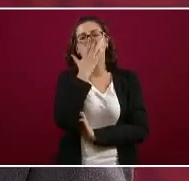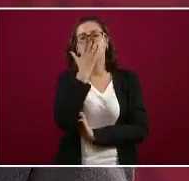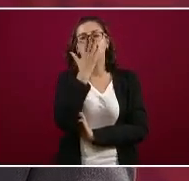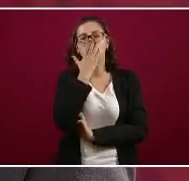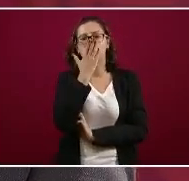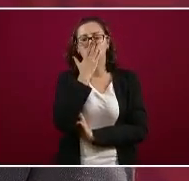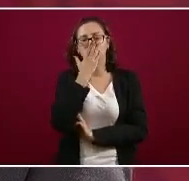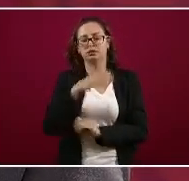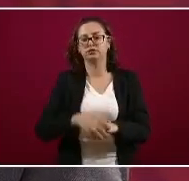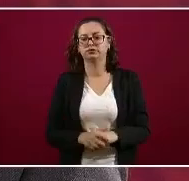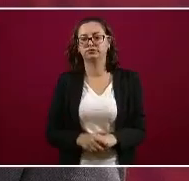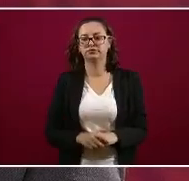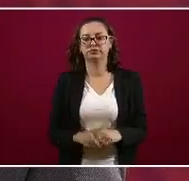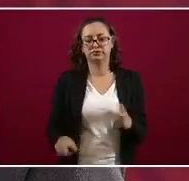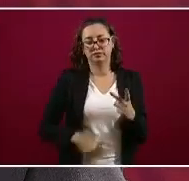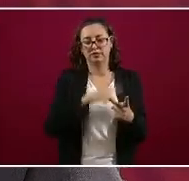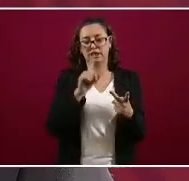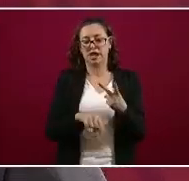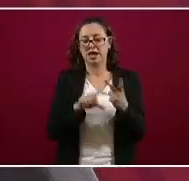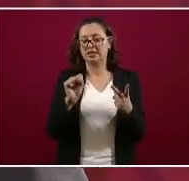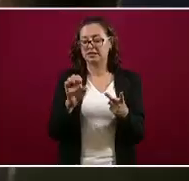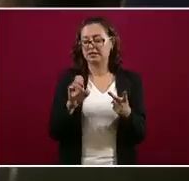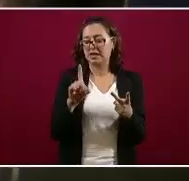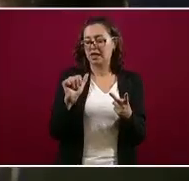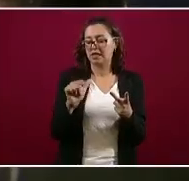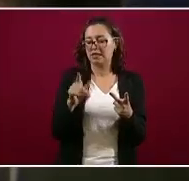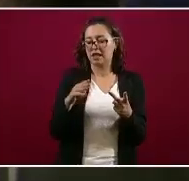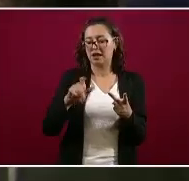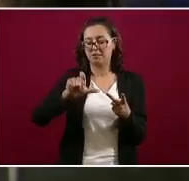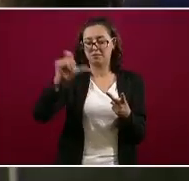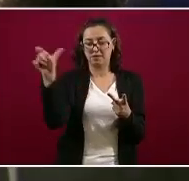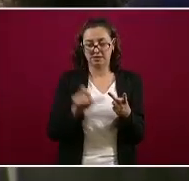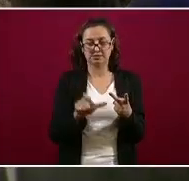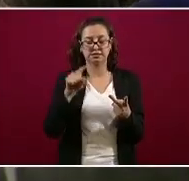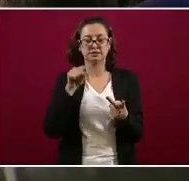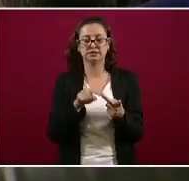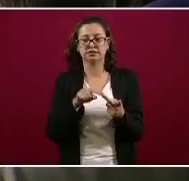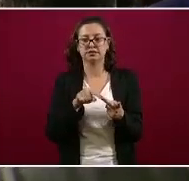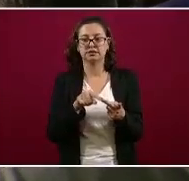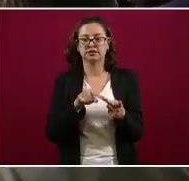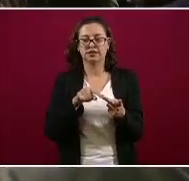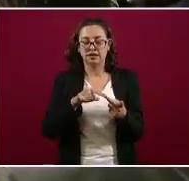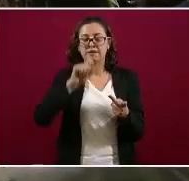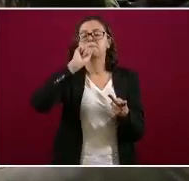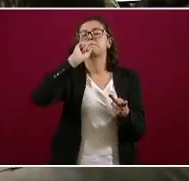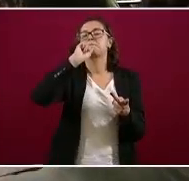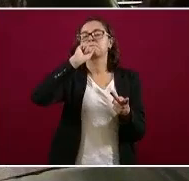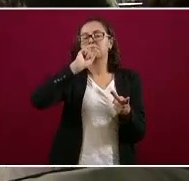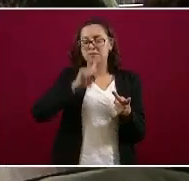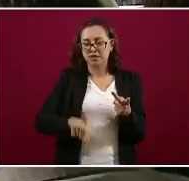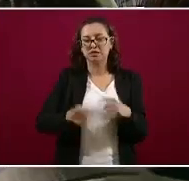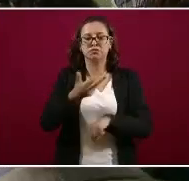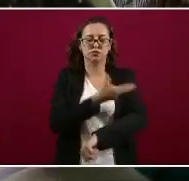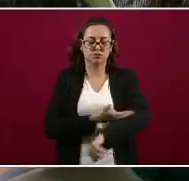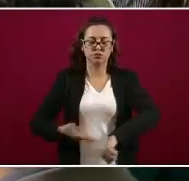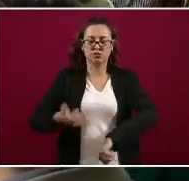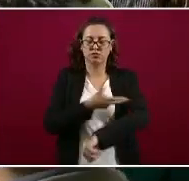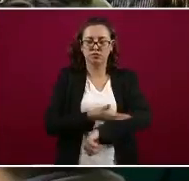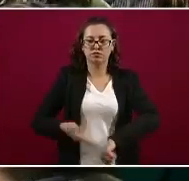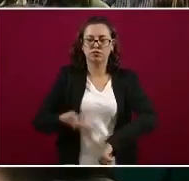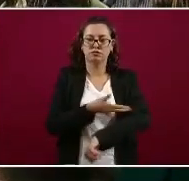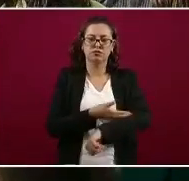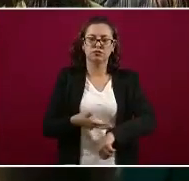en casos de segal mets que está aquí ya se está trabajando